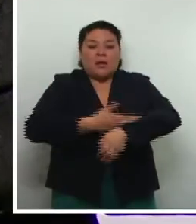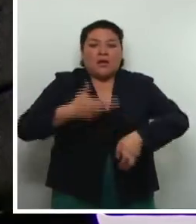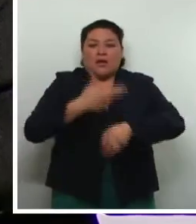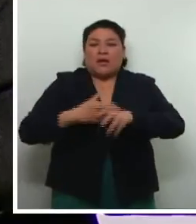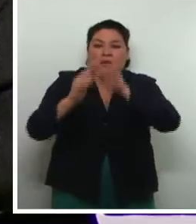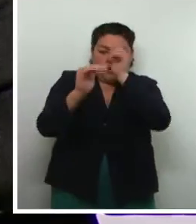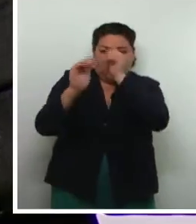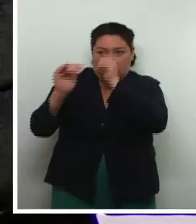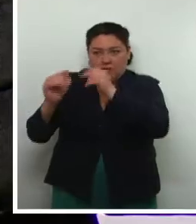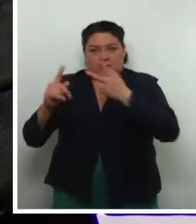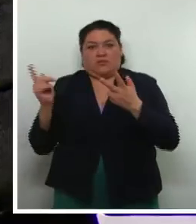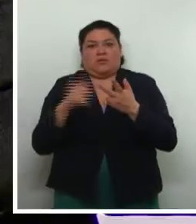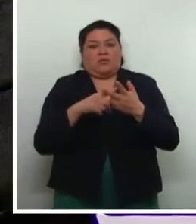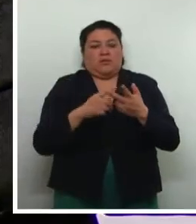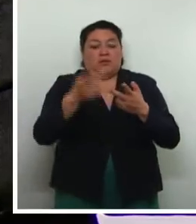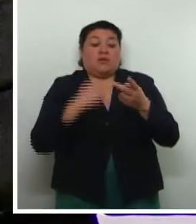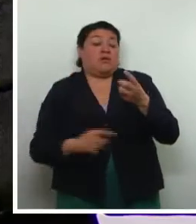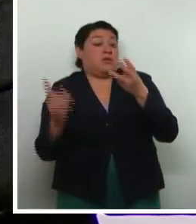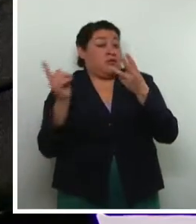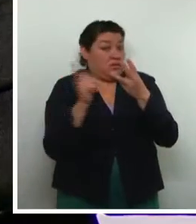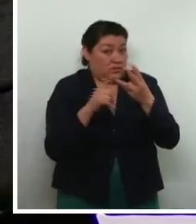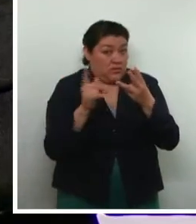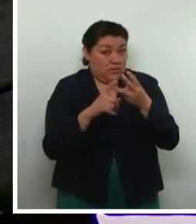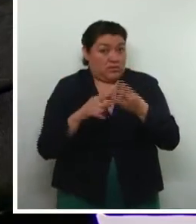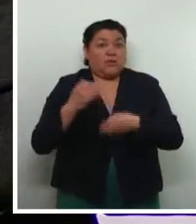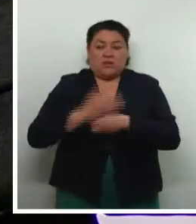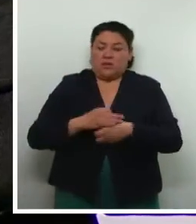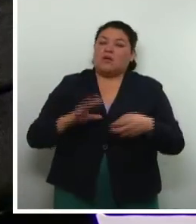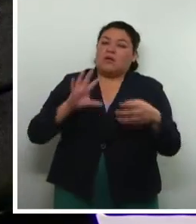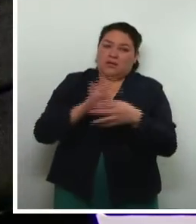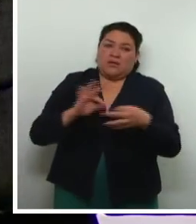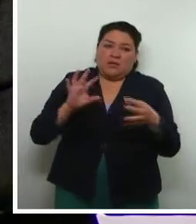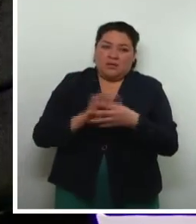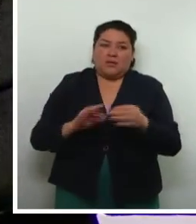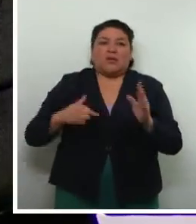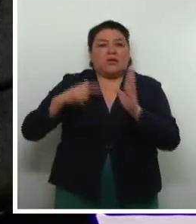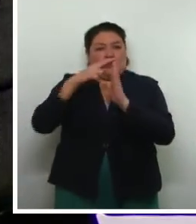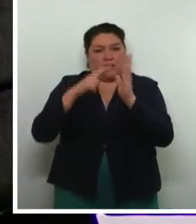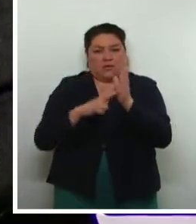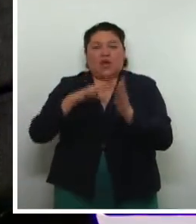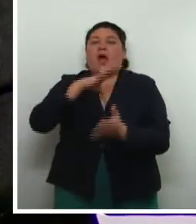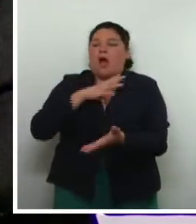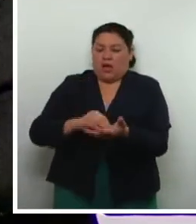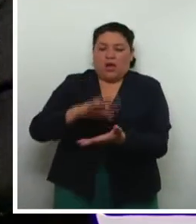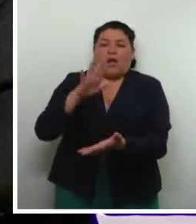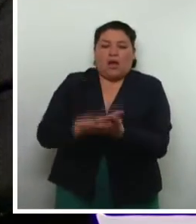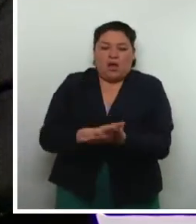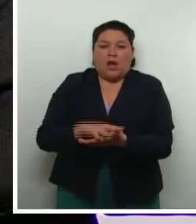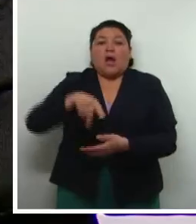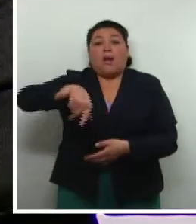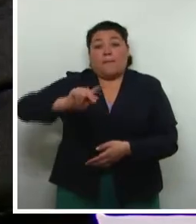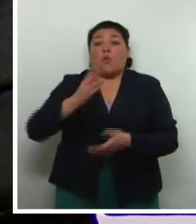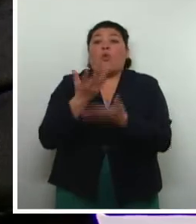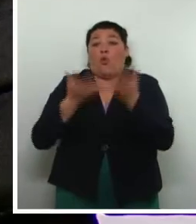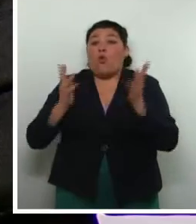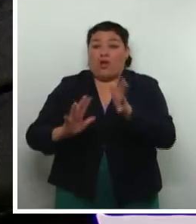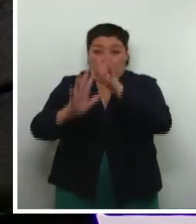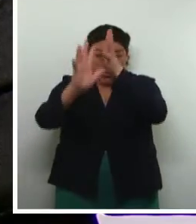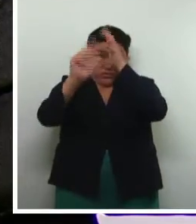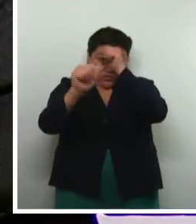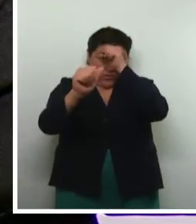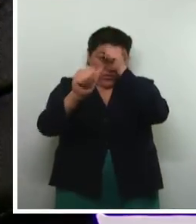posibles. Y en tercer lugar, si bien no hay una regla escrita, sí hay acuerdos adoptados que optan